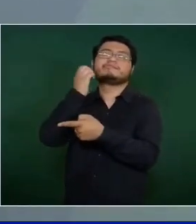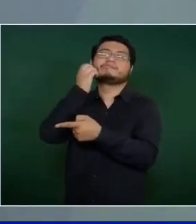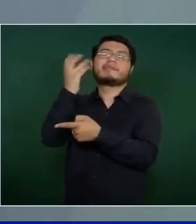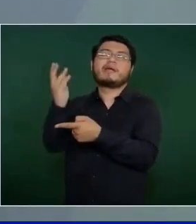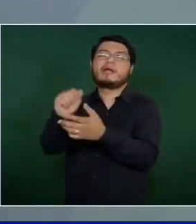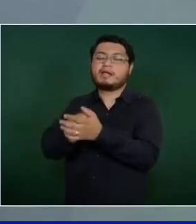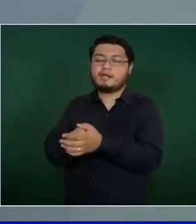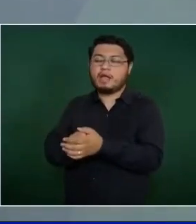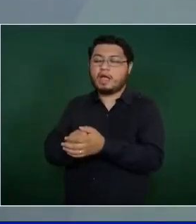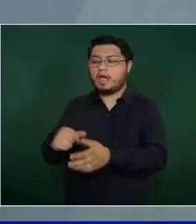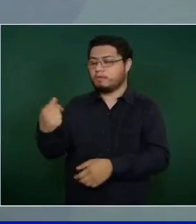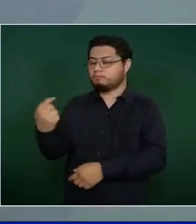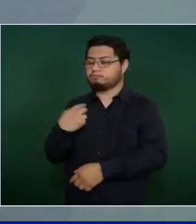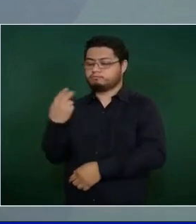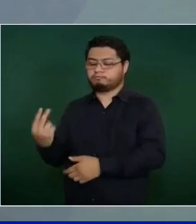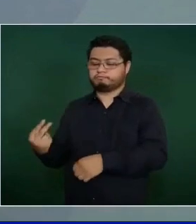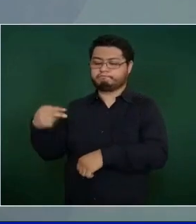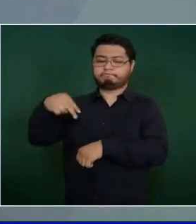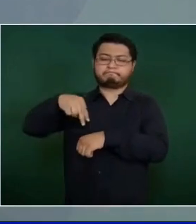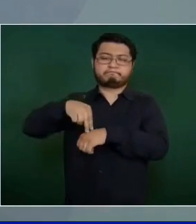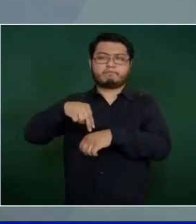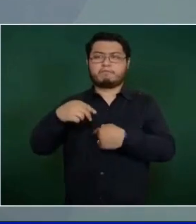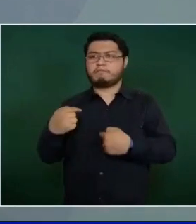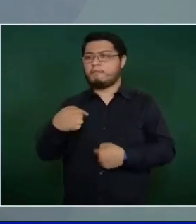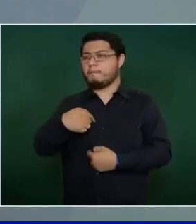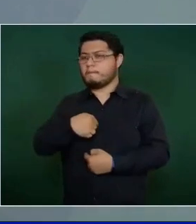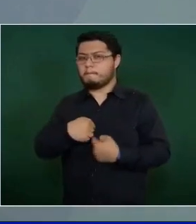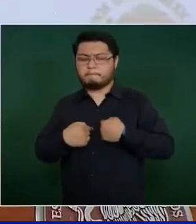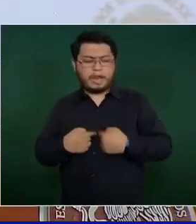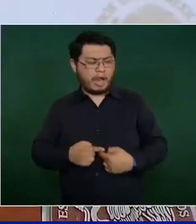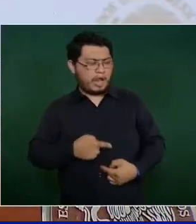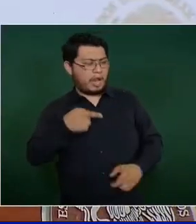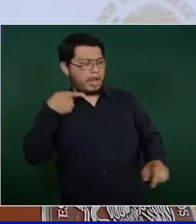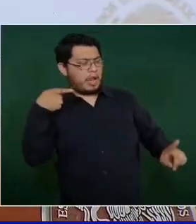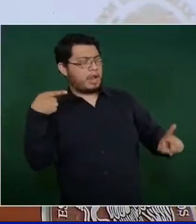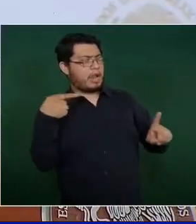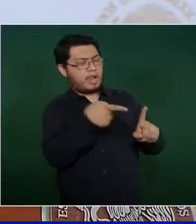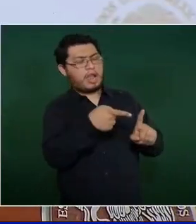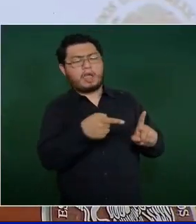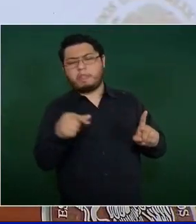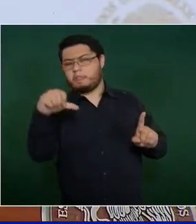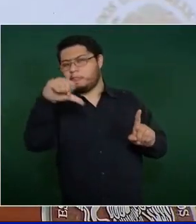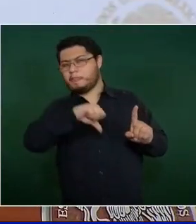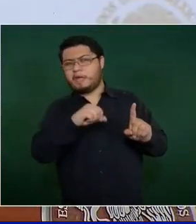agarrar bandera en contra de nosotros.